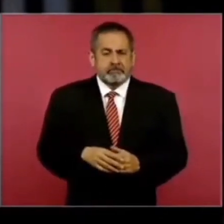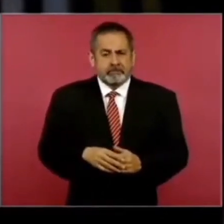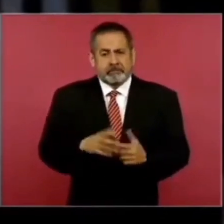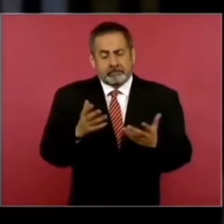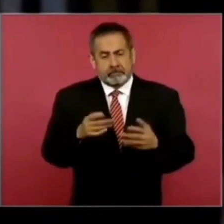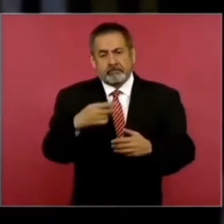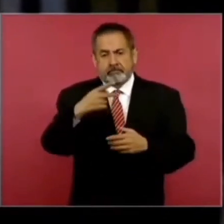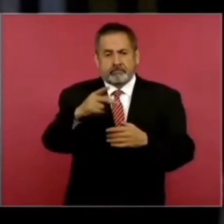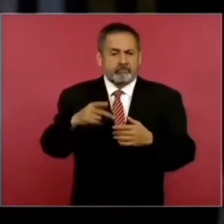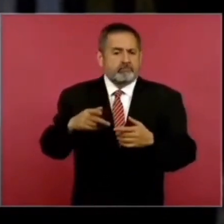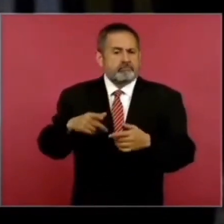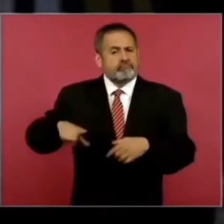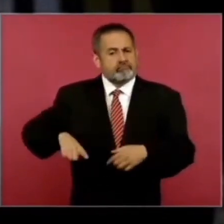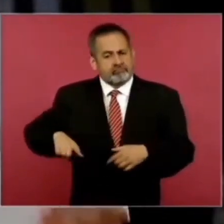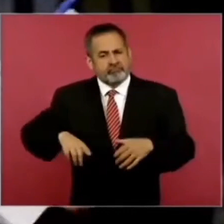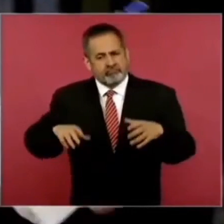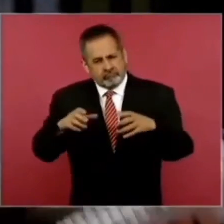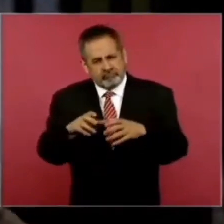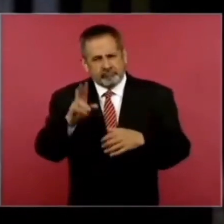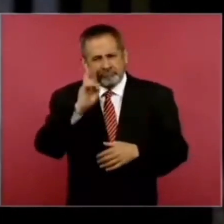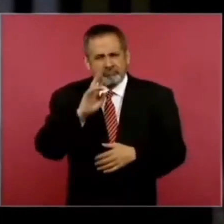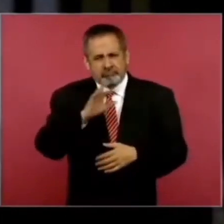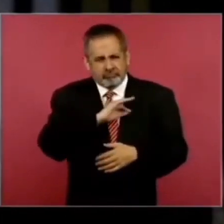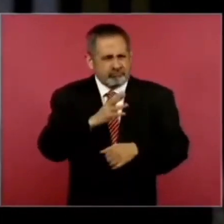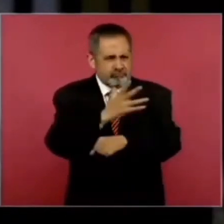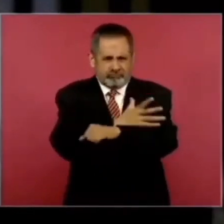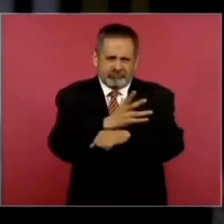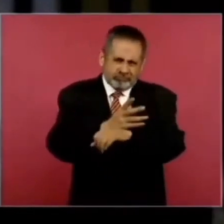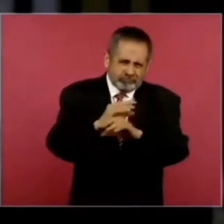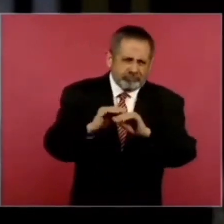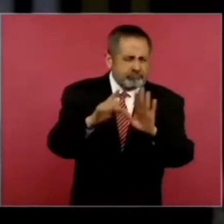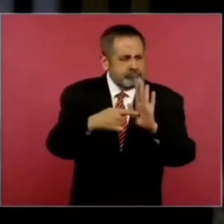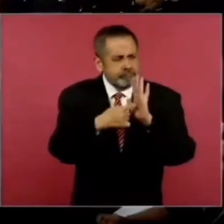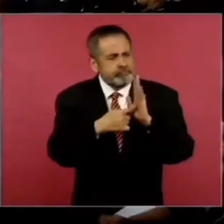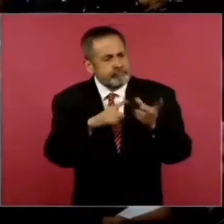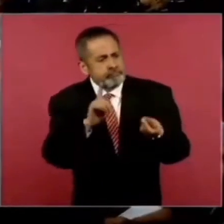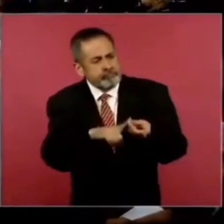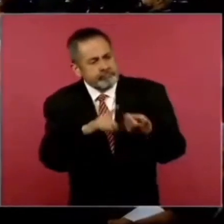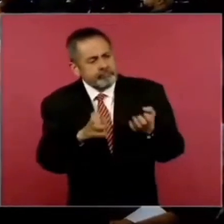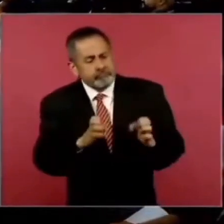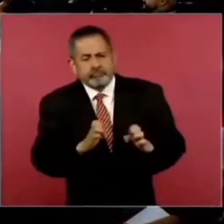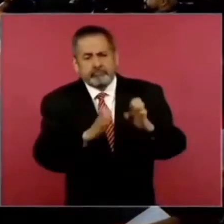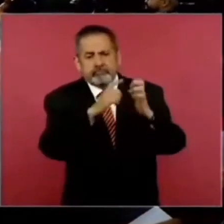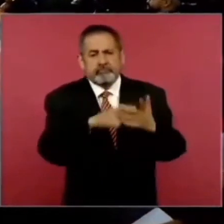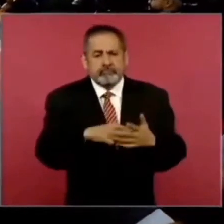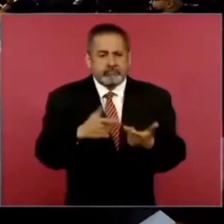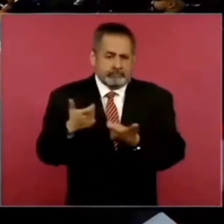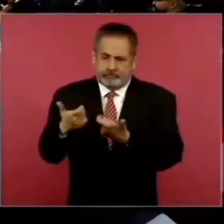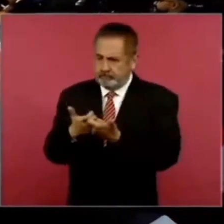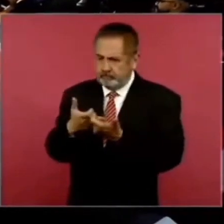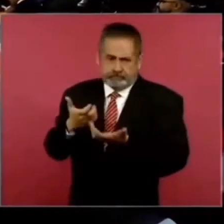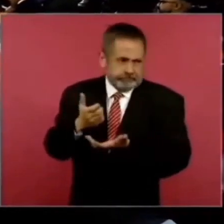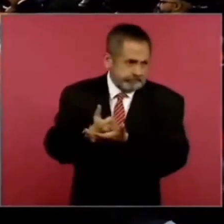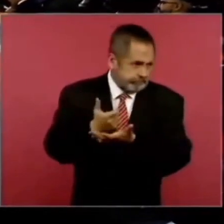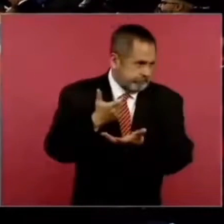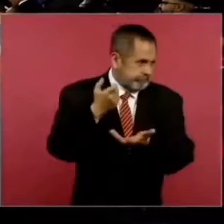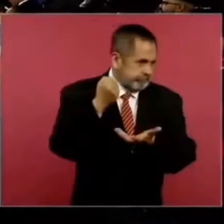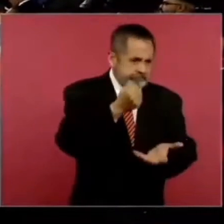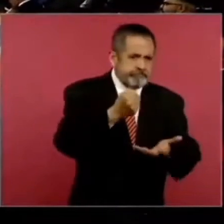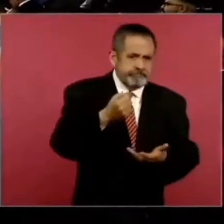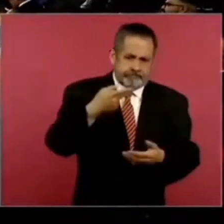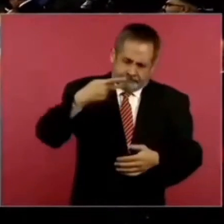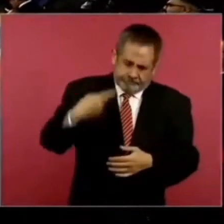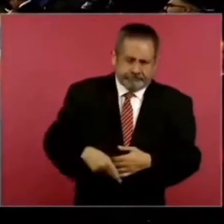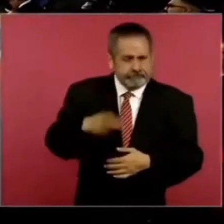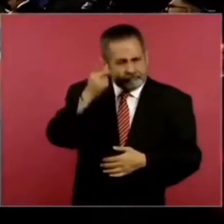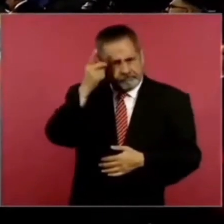su gobierno podría transparentar esto, porque pues es dinero público, ¿no? No es el